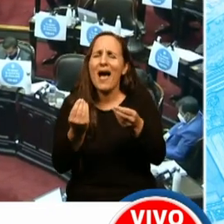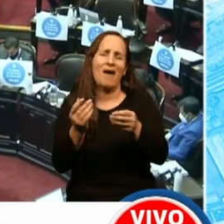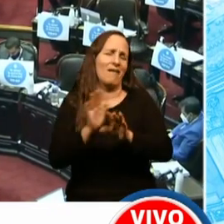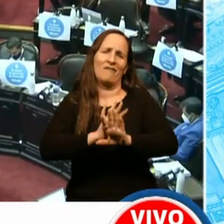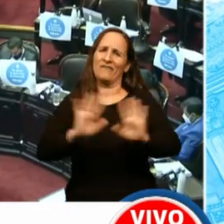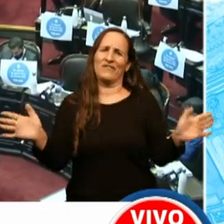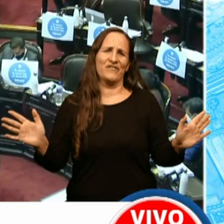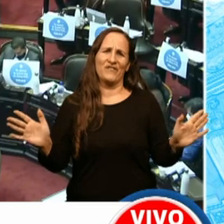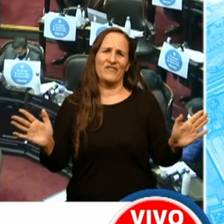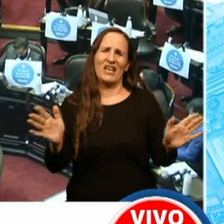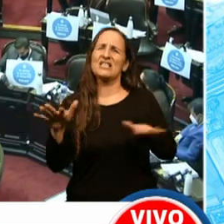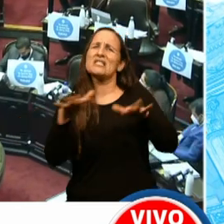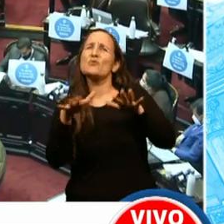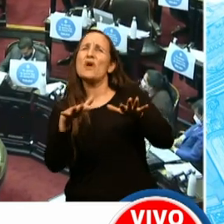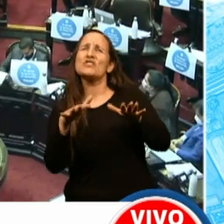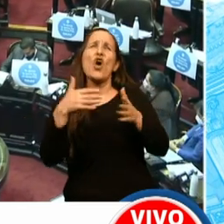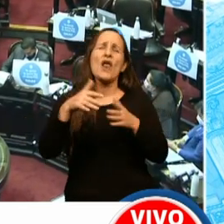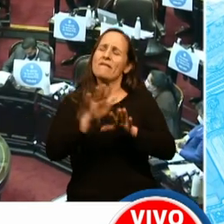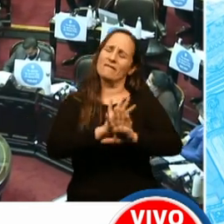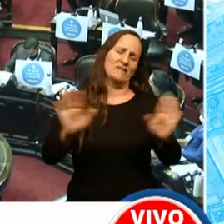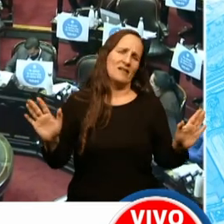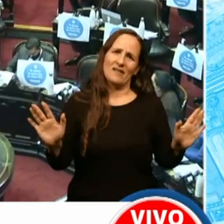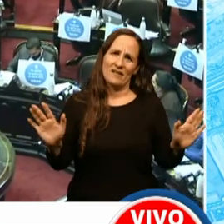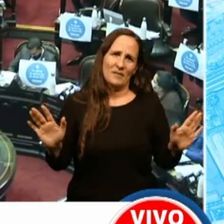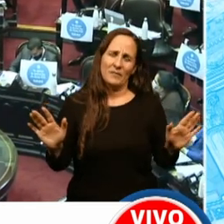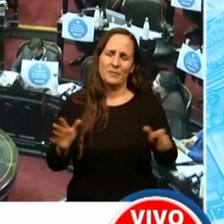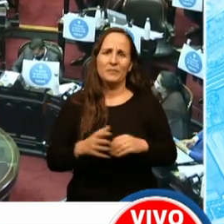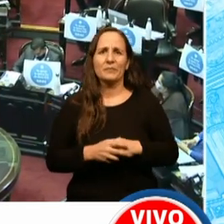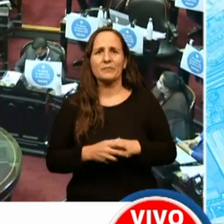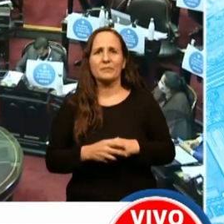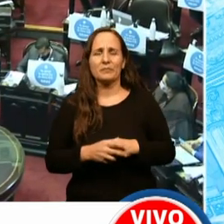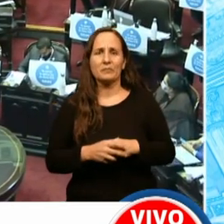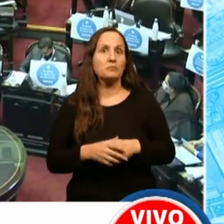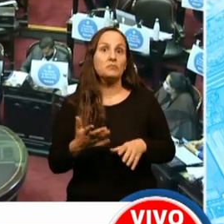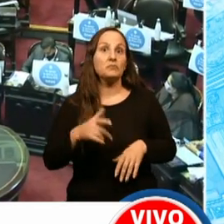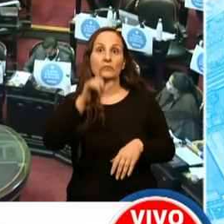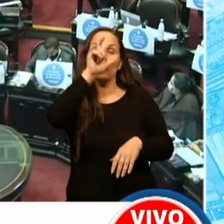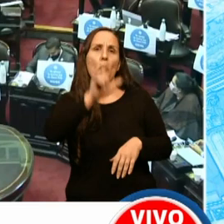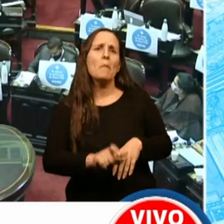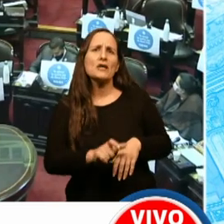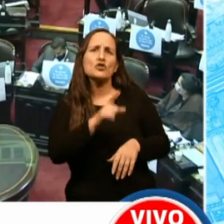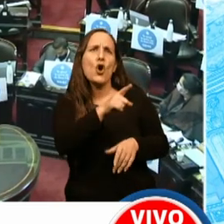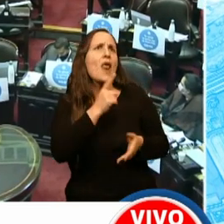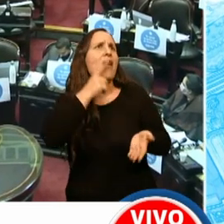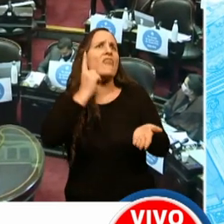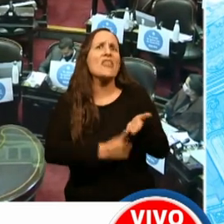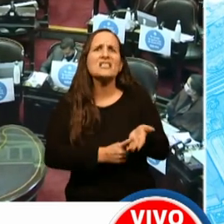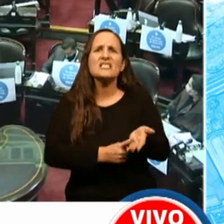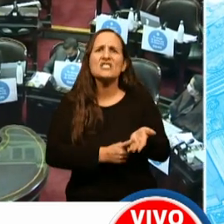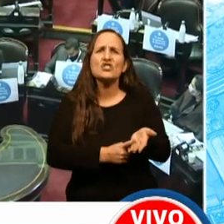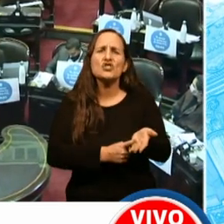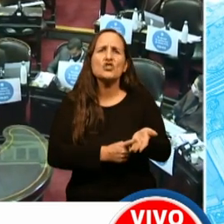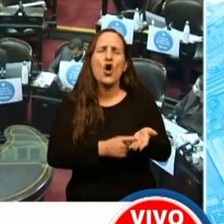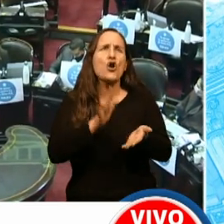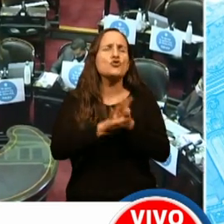de situaciones con la condición de una persona su decisión como como